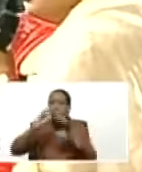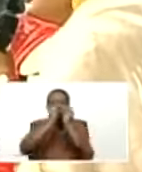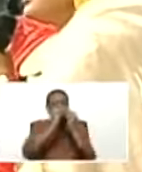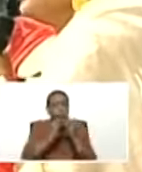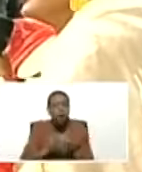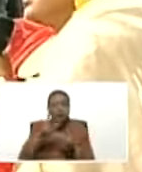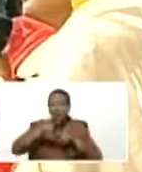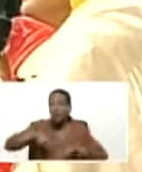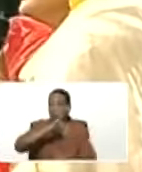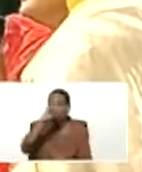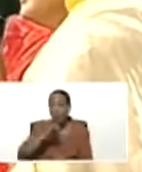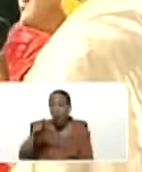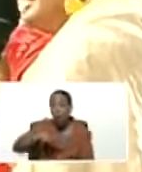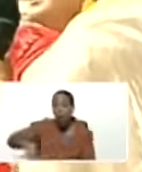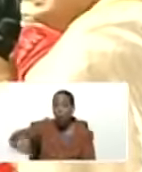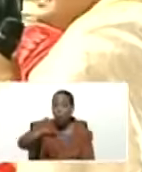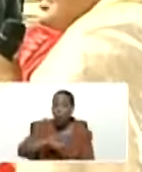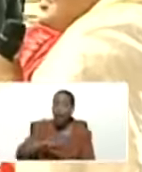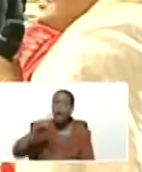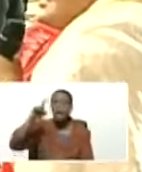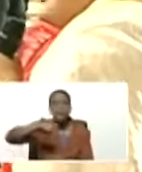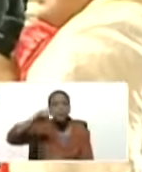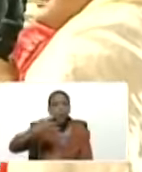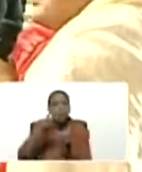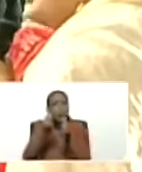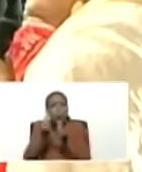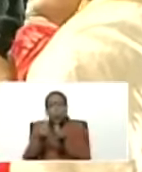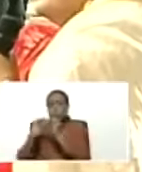en la zona donde está ubicado,